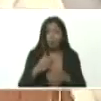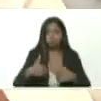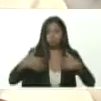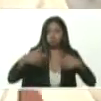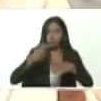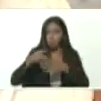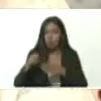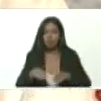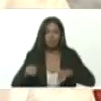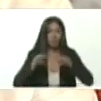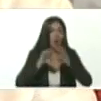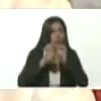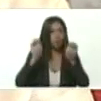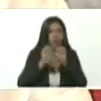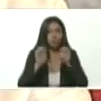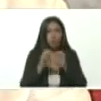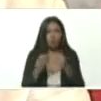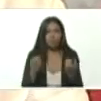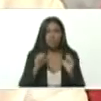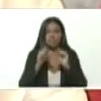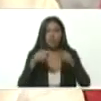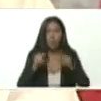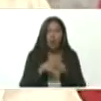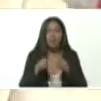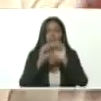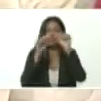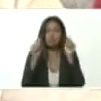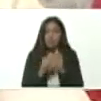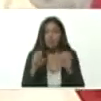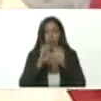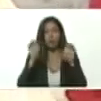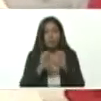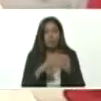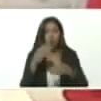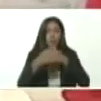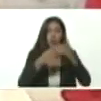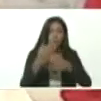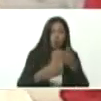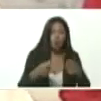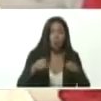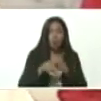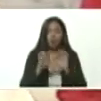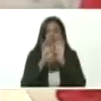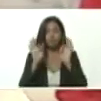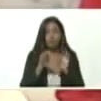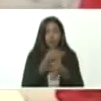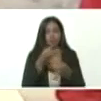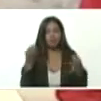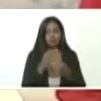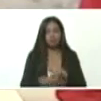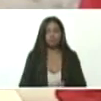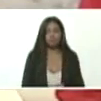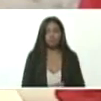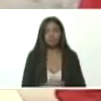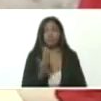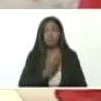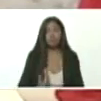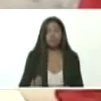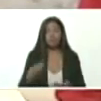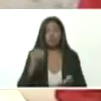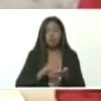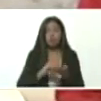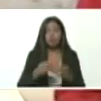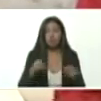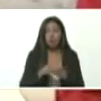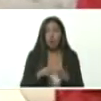la permanencia dentro del sistema educativo y la prosecución dentro del sistema con éxito. Y el presidente nos ha puesto una